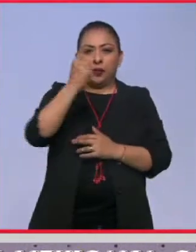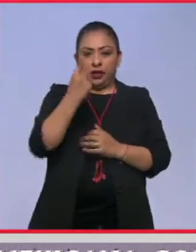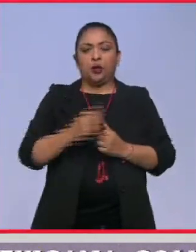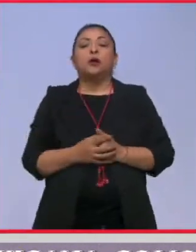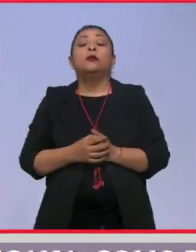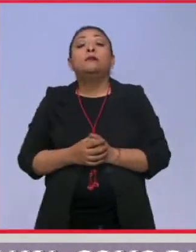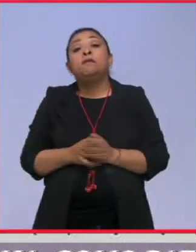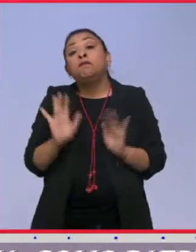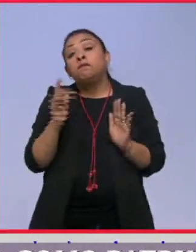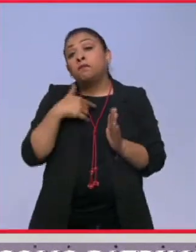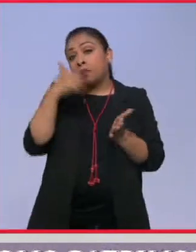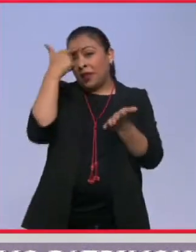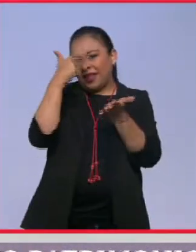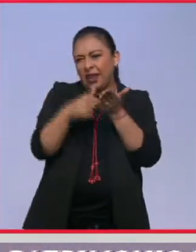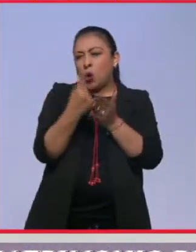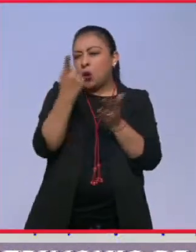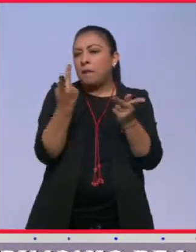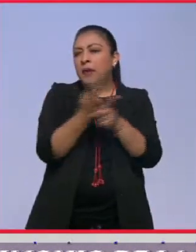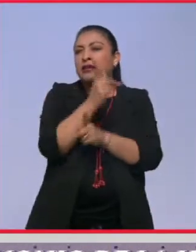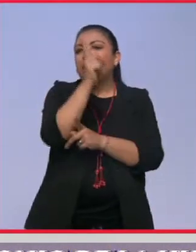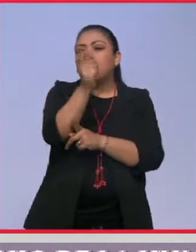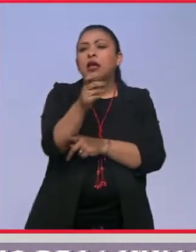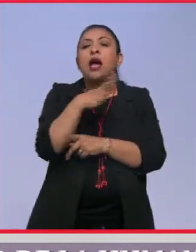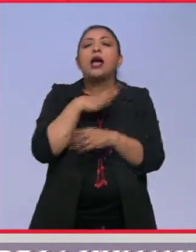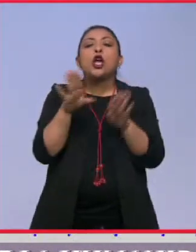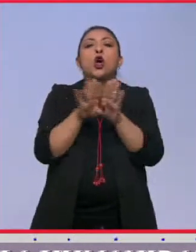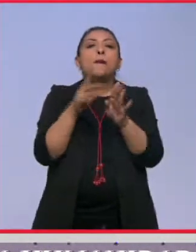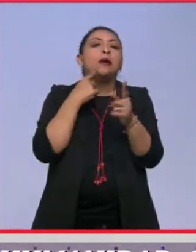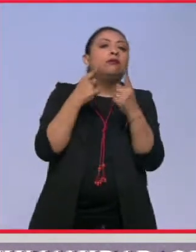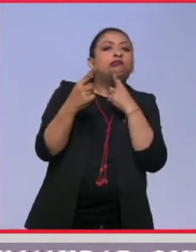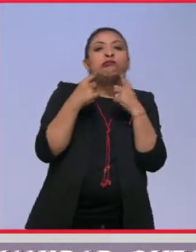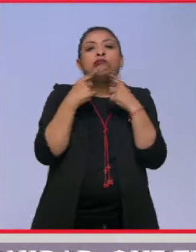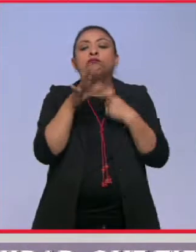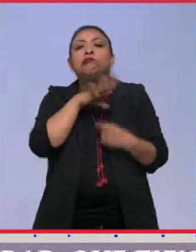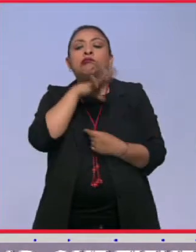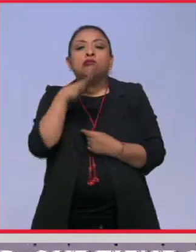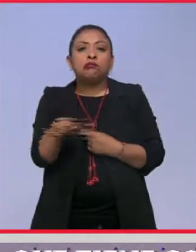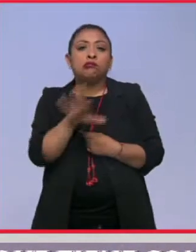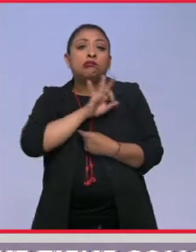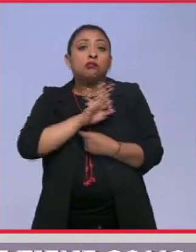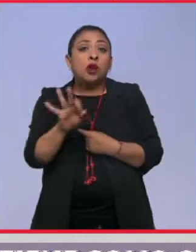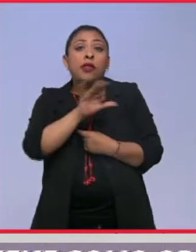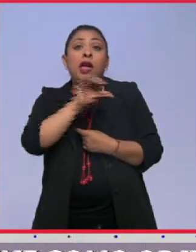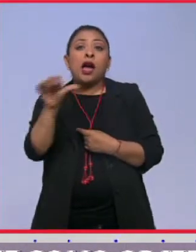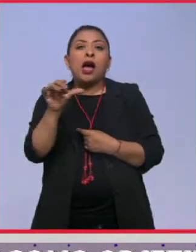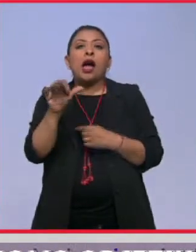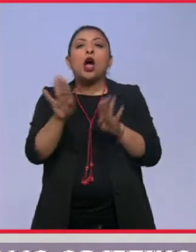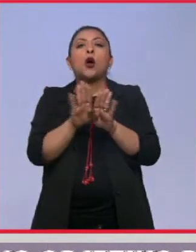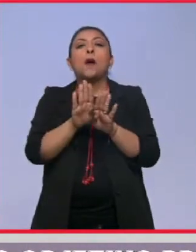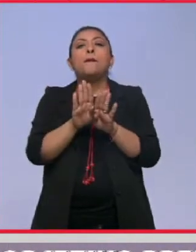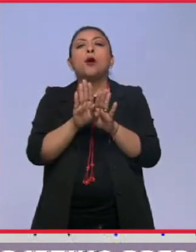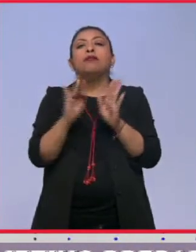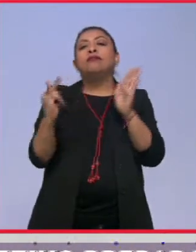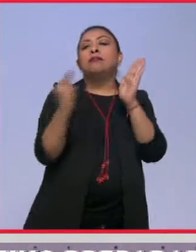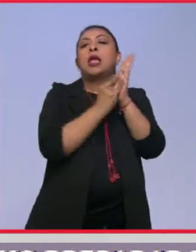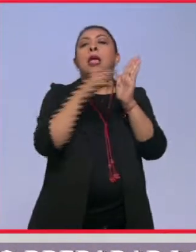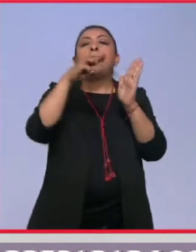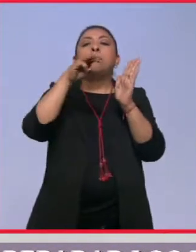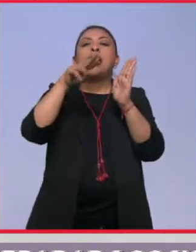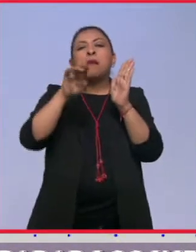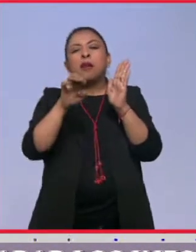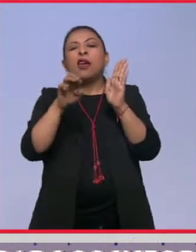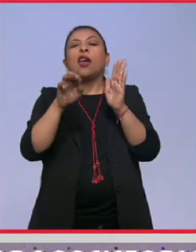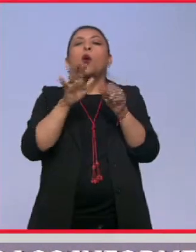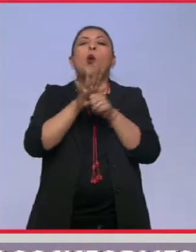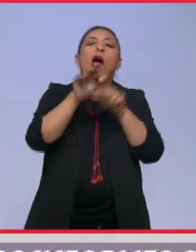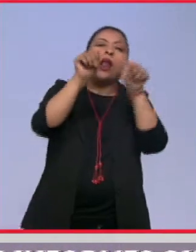Yo creo que una de las cosas que suceden es que hay una discusión general que inclusive puede llegar hasta el nivel del meme de qué es arte y qué no es